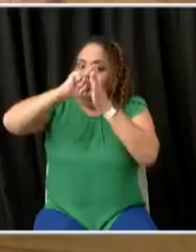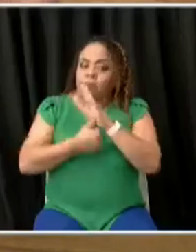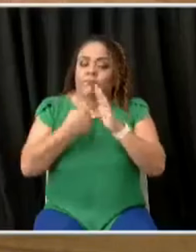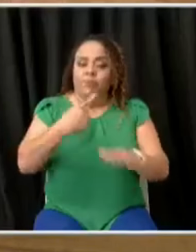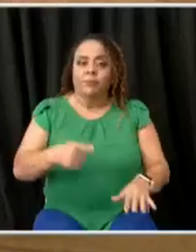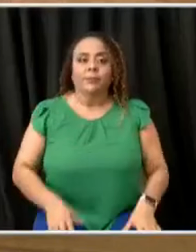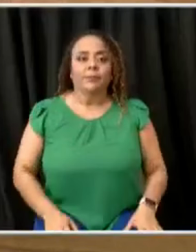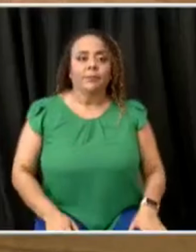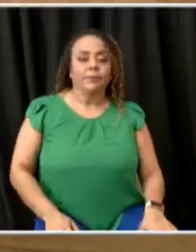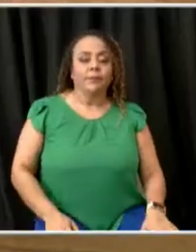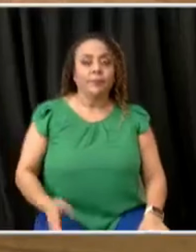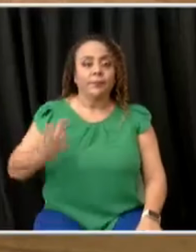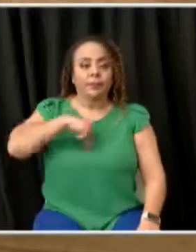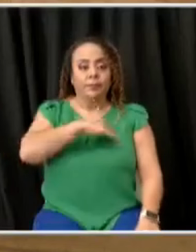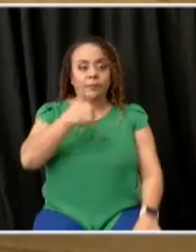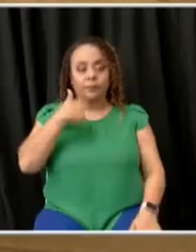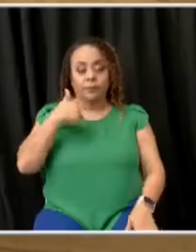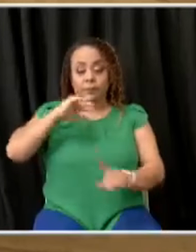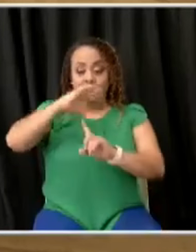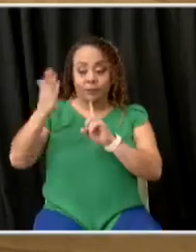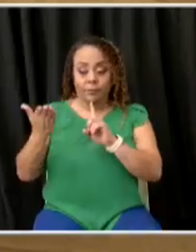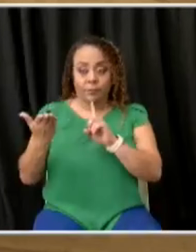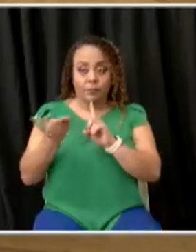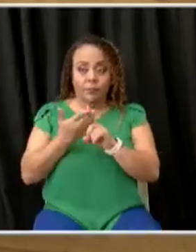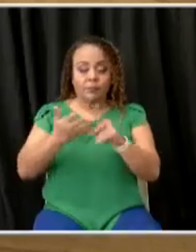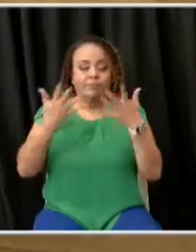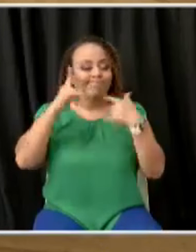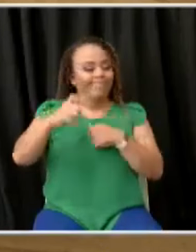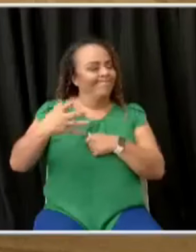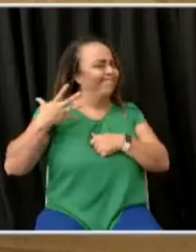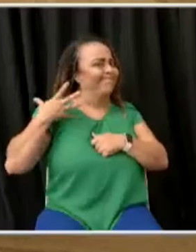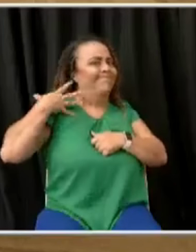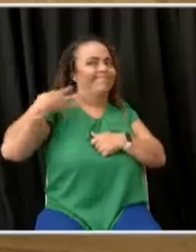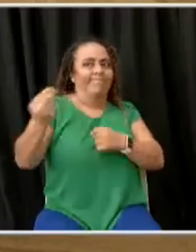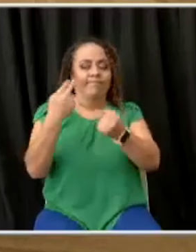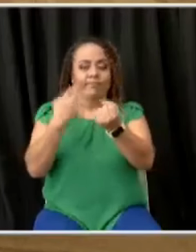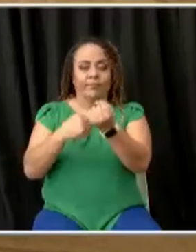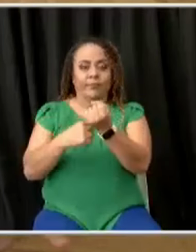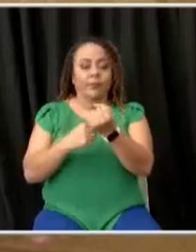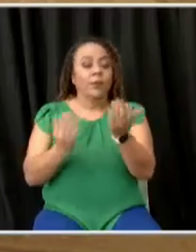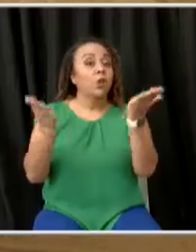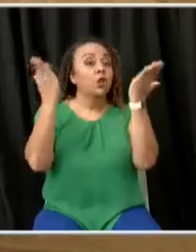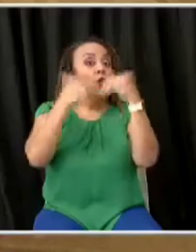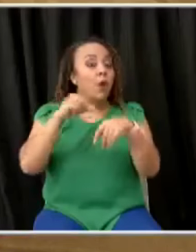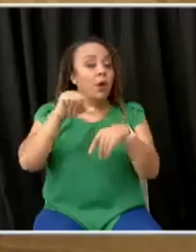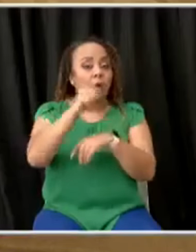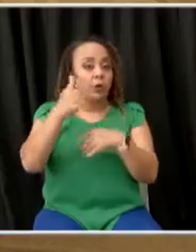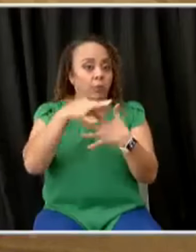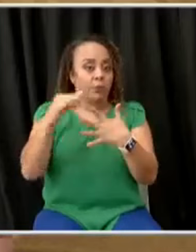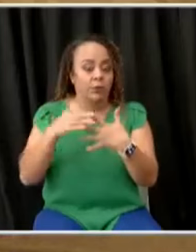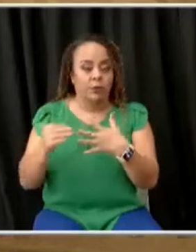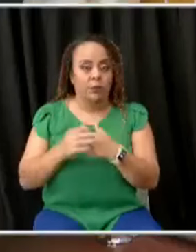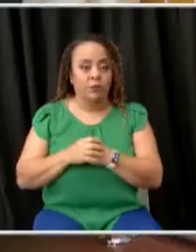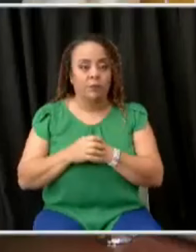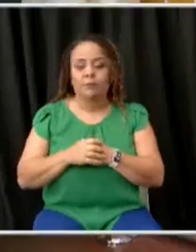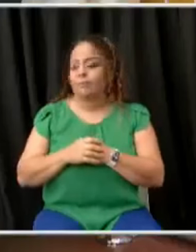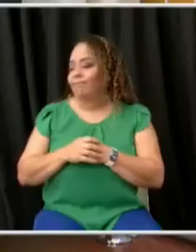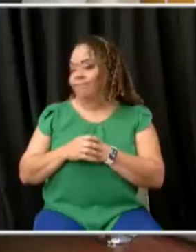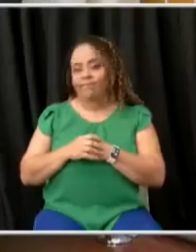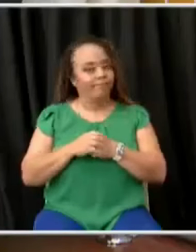diciéndonos, si tenemos el golpe de calor, tenemos que salir corriendo al hospital. No hay otra alternativa, ¿verdad, doctor? Eso nos dijo. No hay